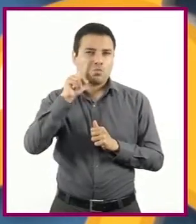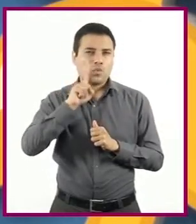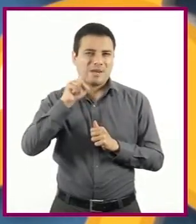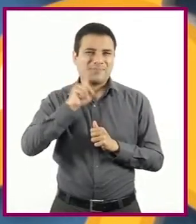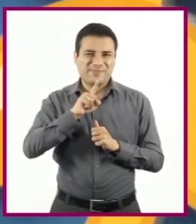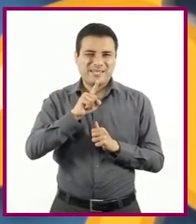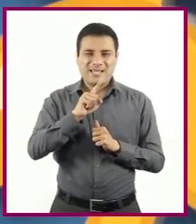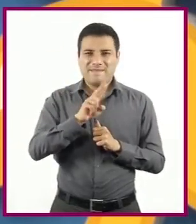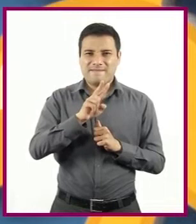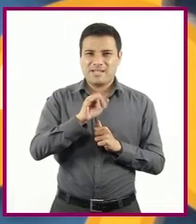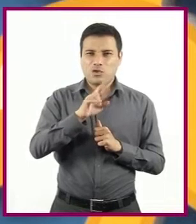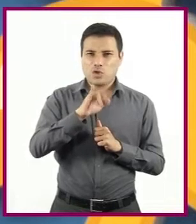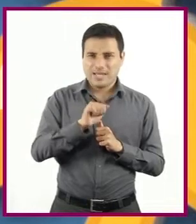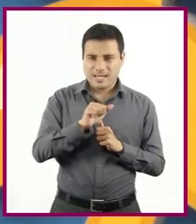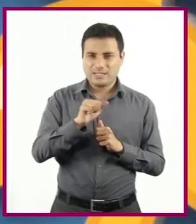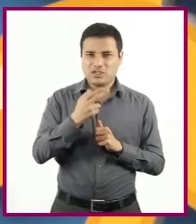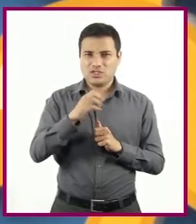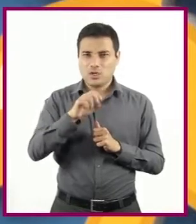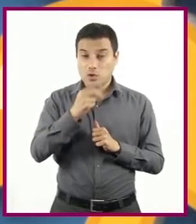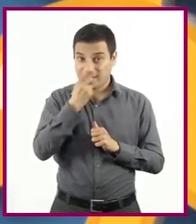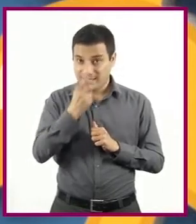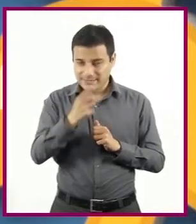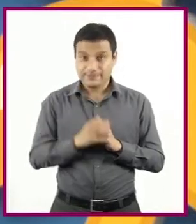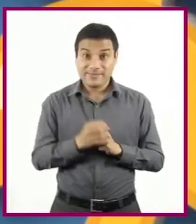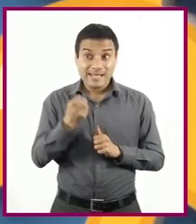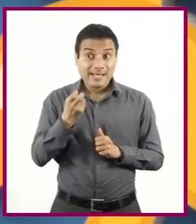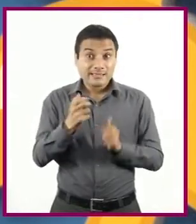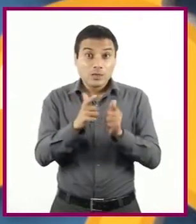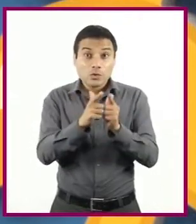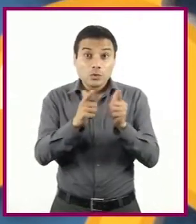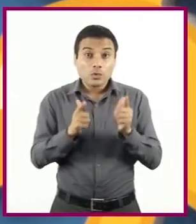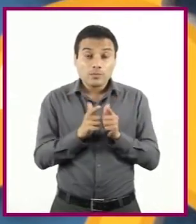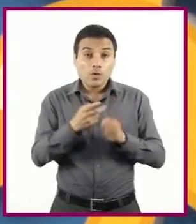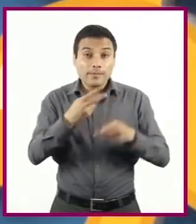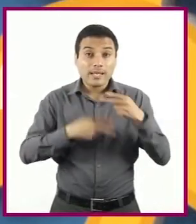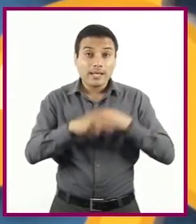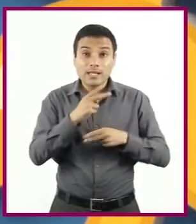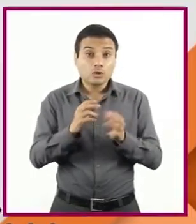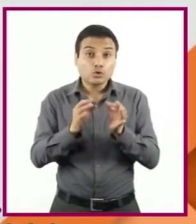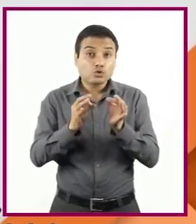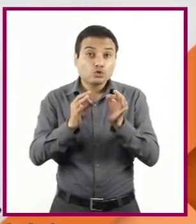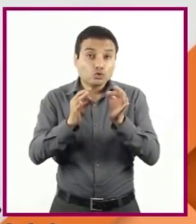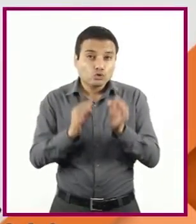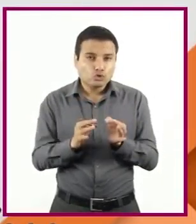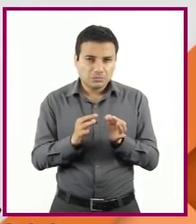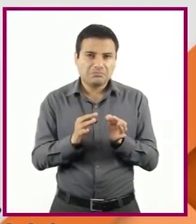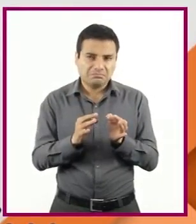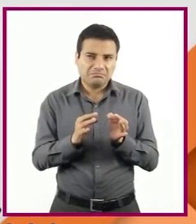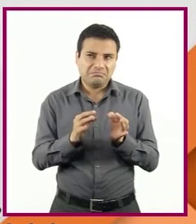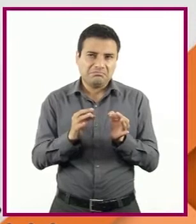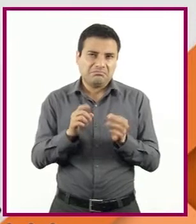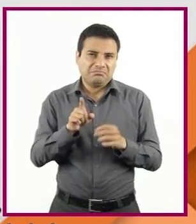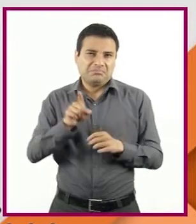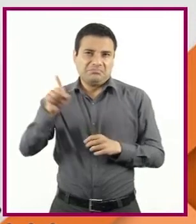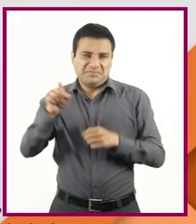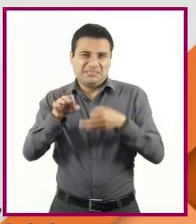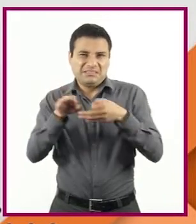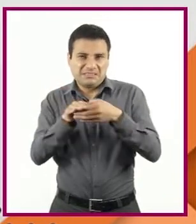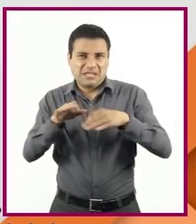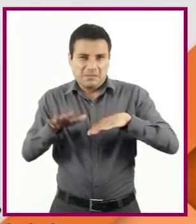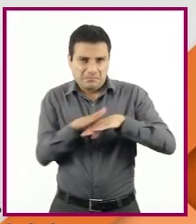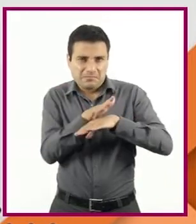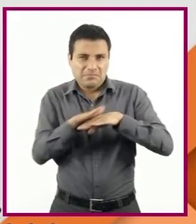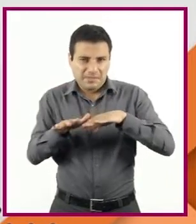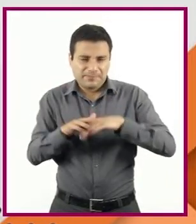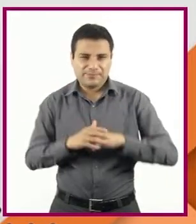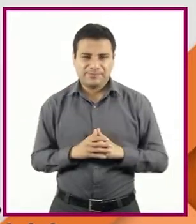Chenot, una versión los ubica como procedentes de la costa del Golfo de México. Mientras que